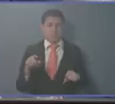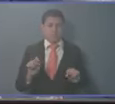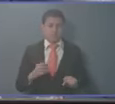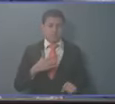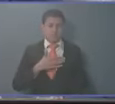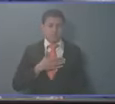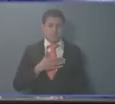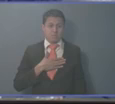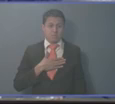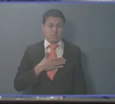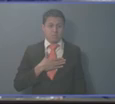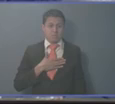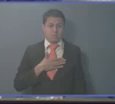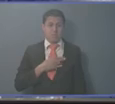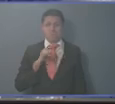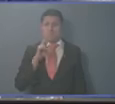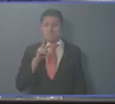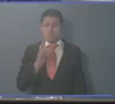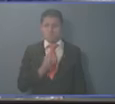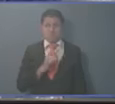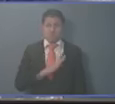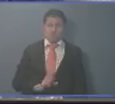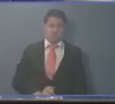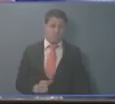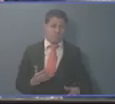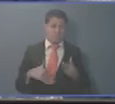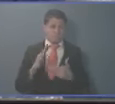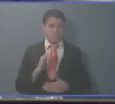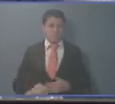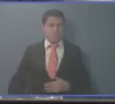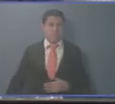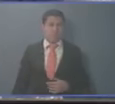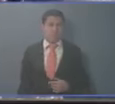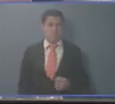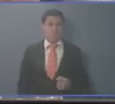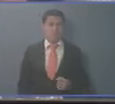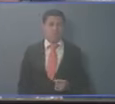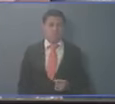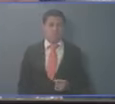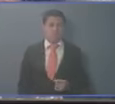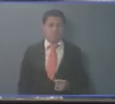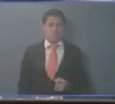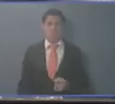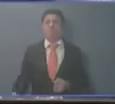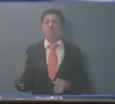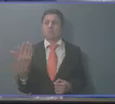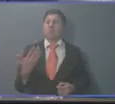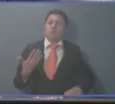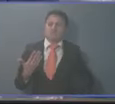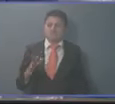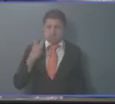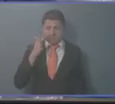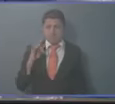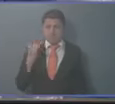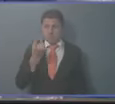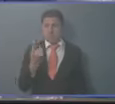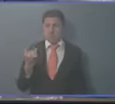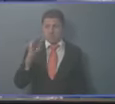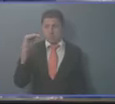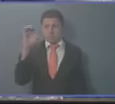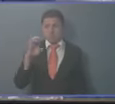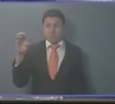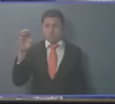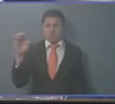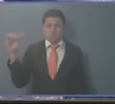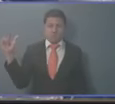noticia que dos salvadoreños más, vale la pena decir que provenían de Europa con escala